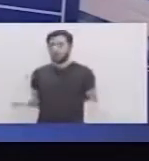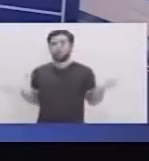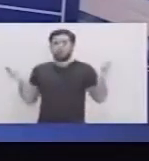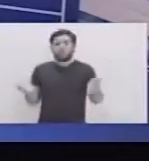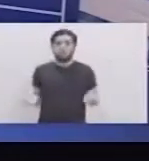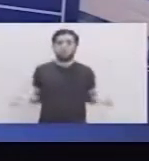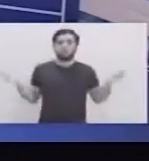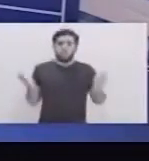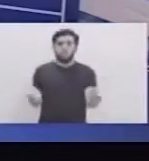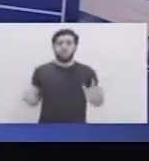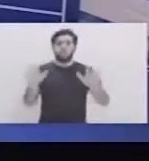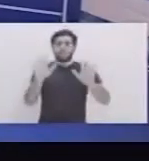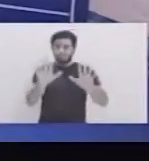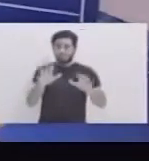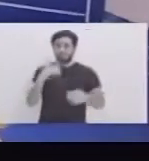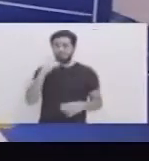saltar